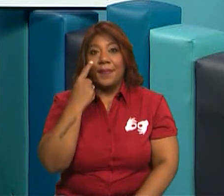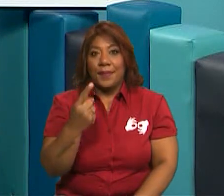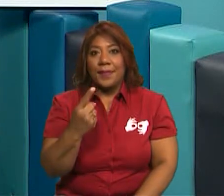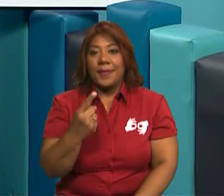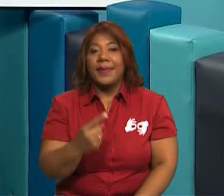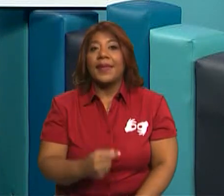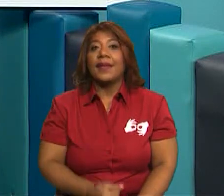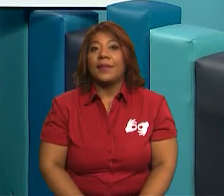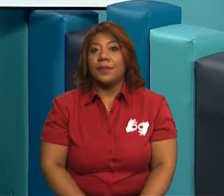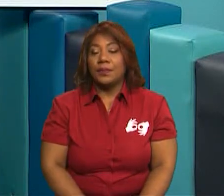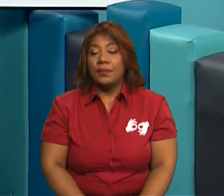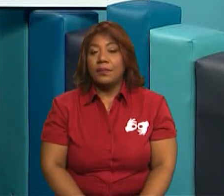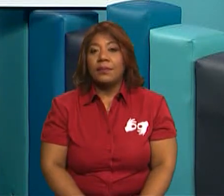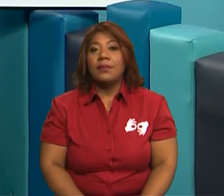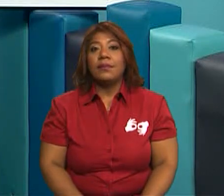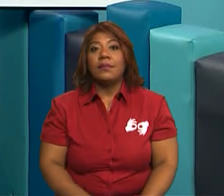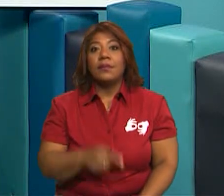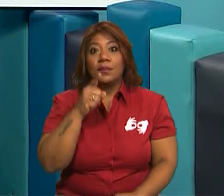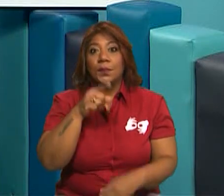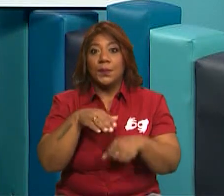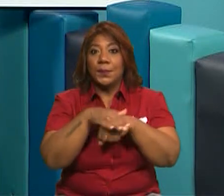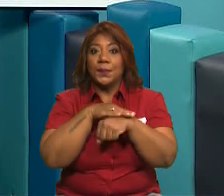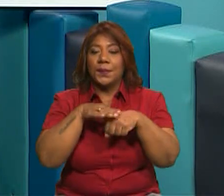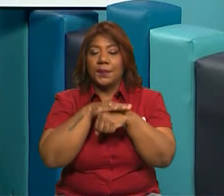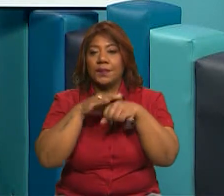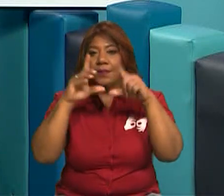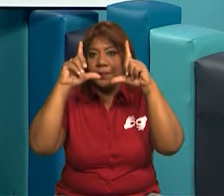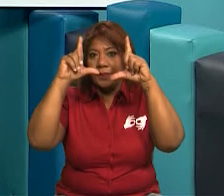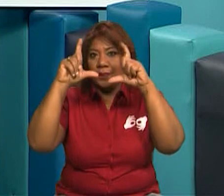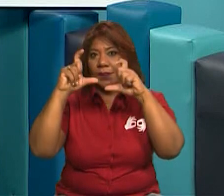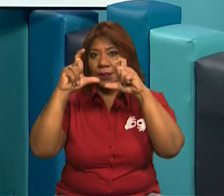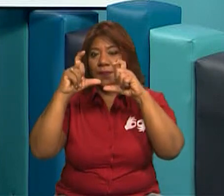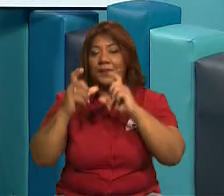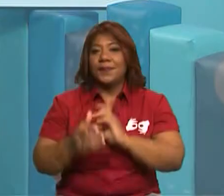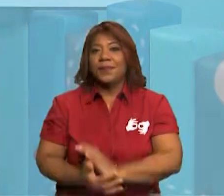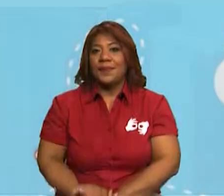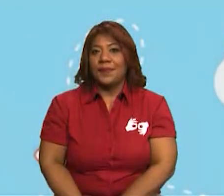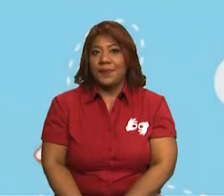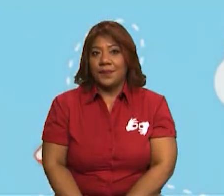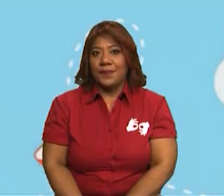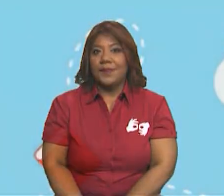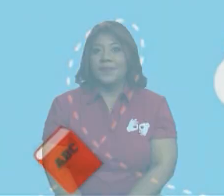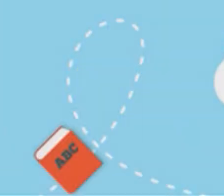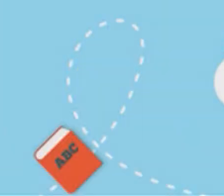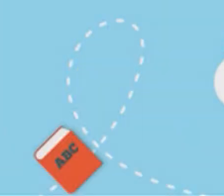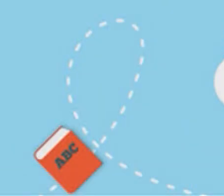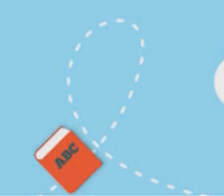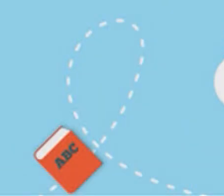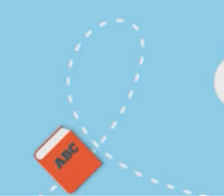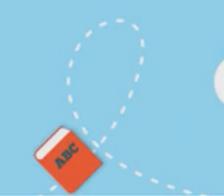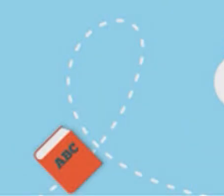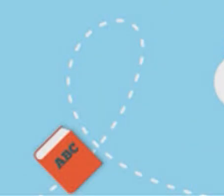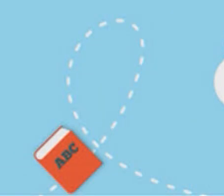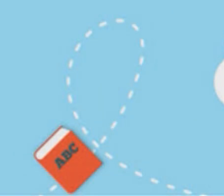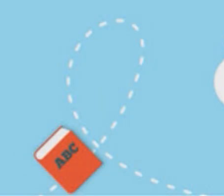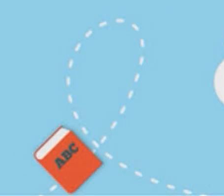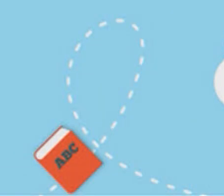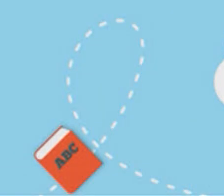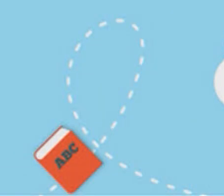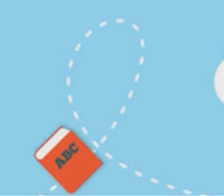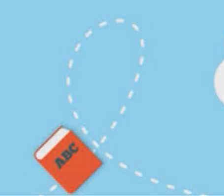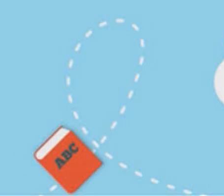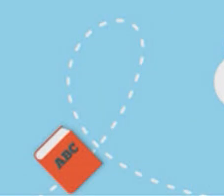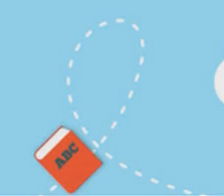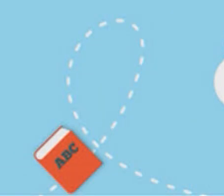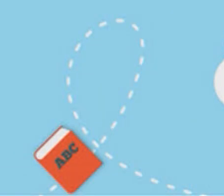a repasar, vamos a tomar una captura de pantalla a pesar de que es repaso para tener las cosas más importantes que necesitamos en